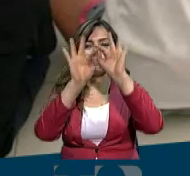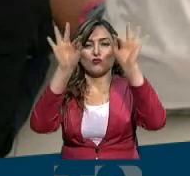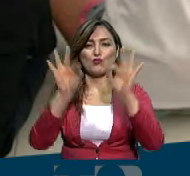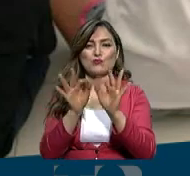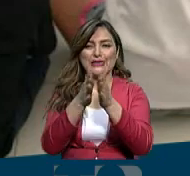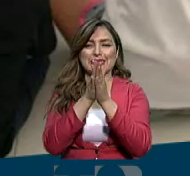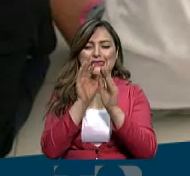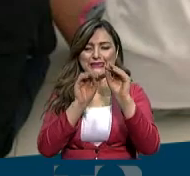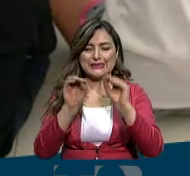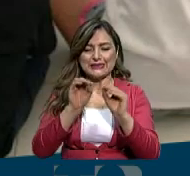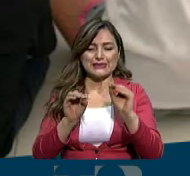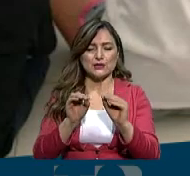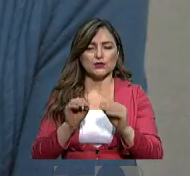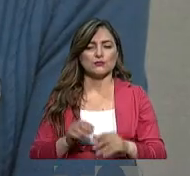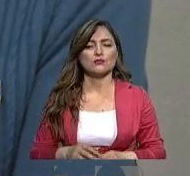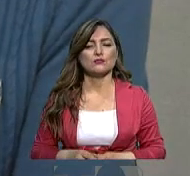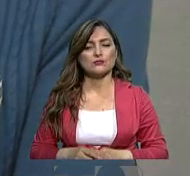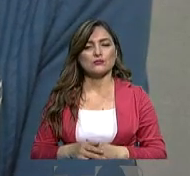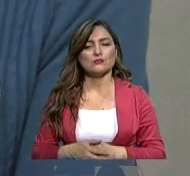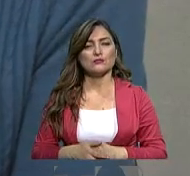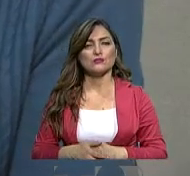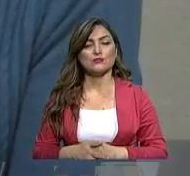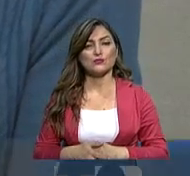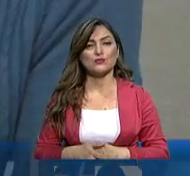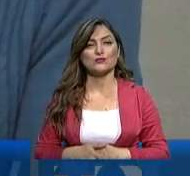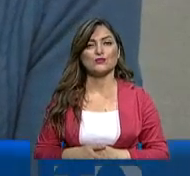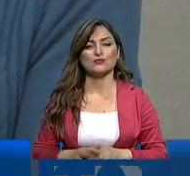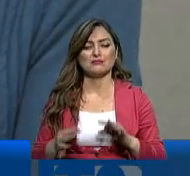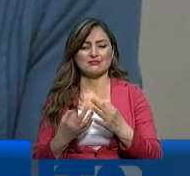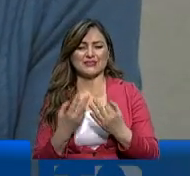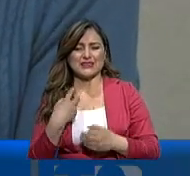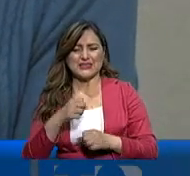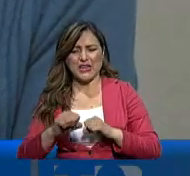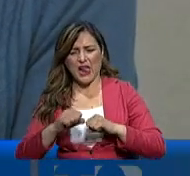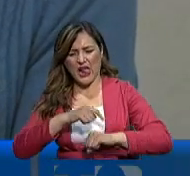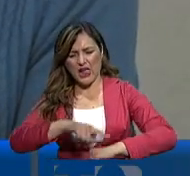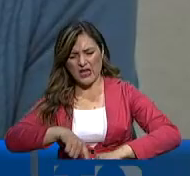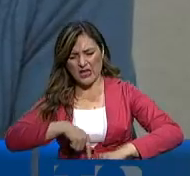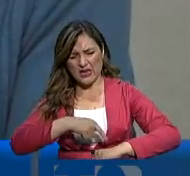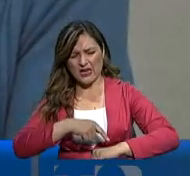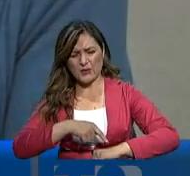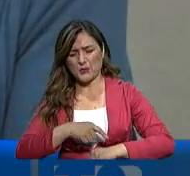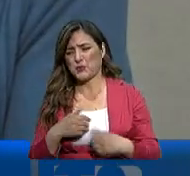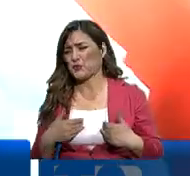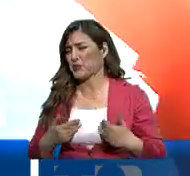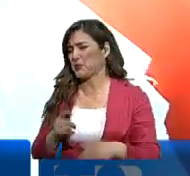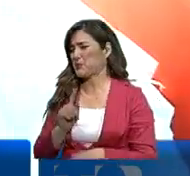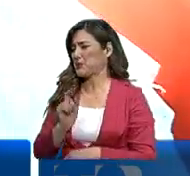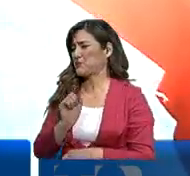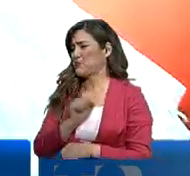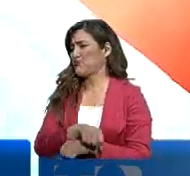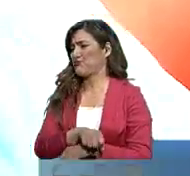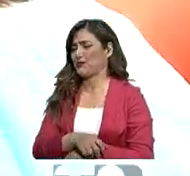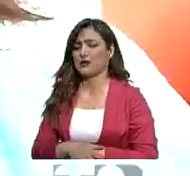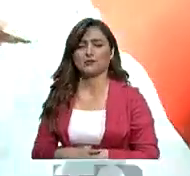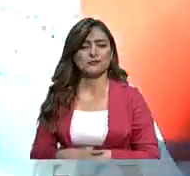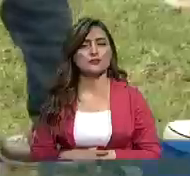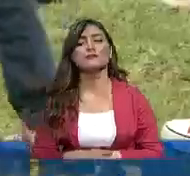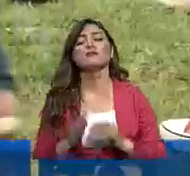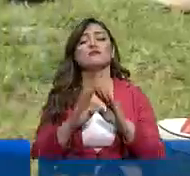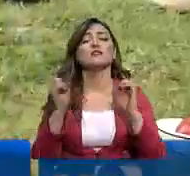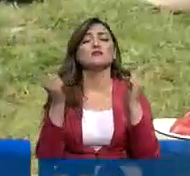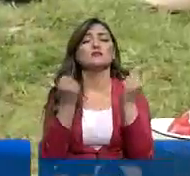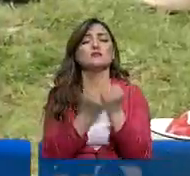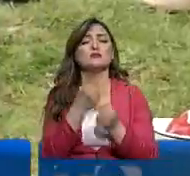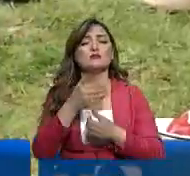formulando la solicitud de adopción la familia se desalienta y continúa con los procesos según el mi es actualmente